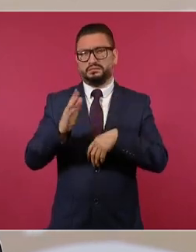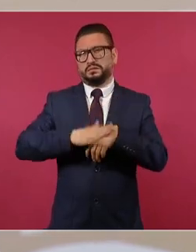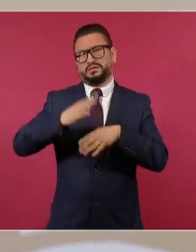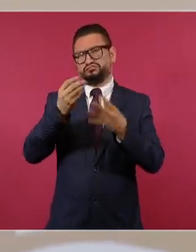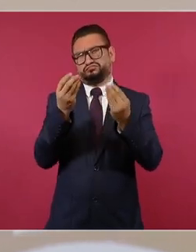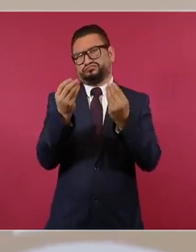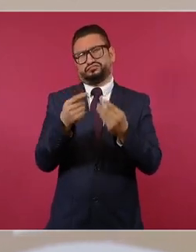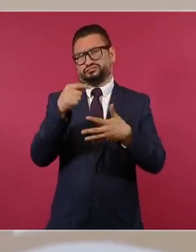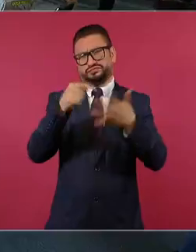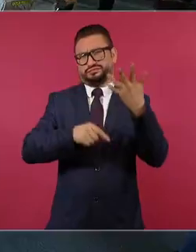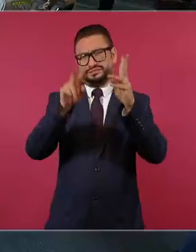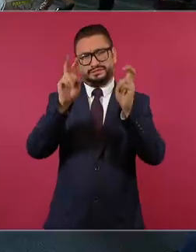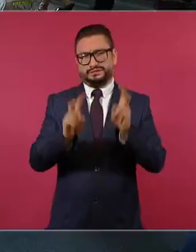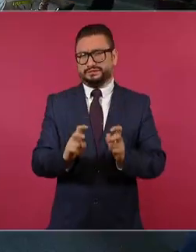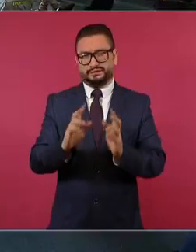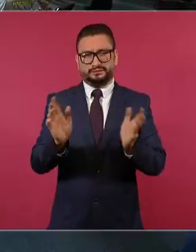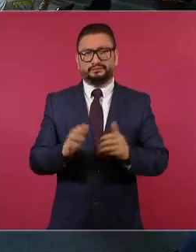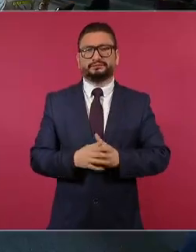muchos temas.